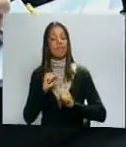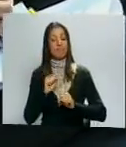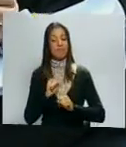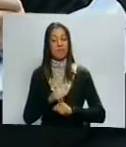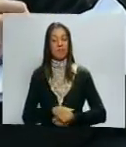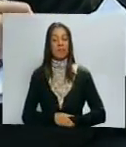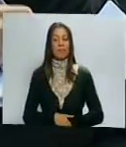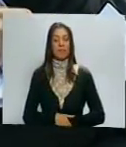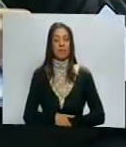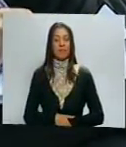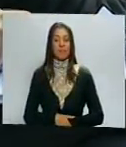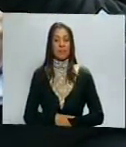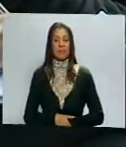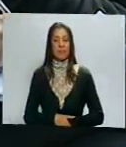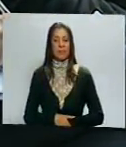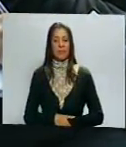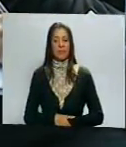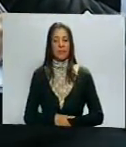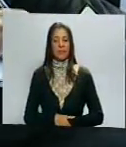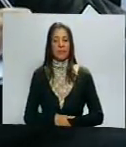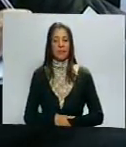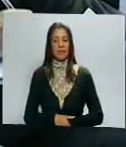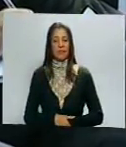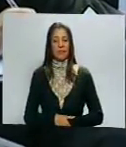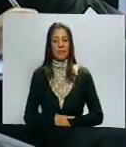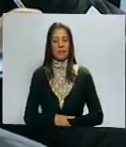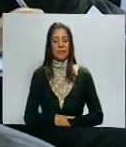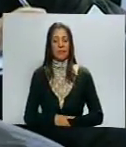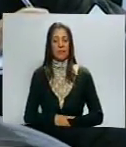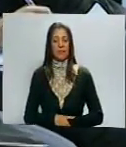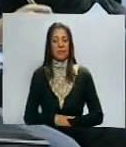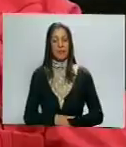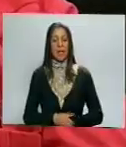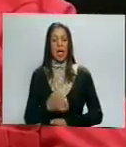risa. Por lo cómico o por lo estúpido.